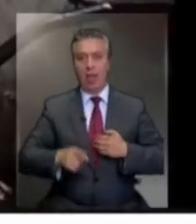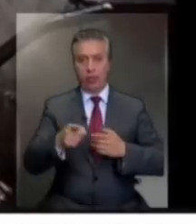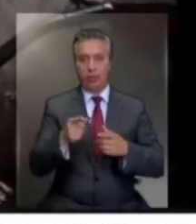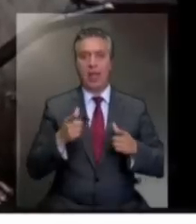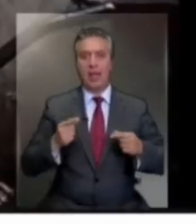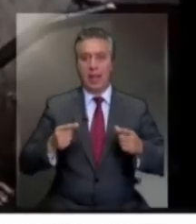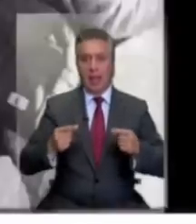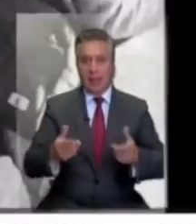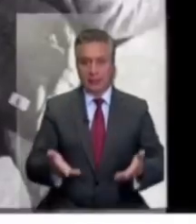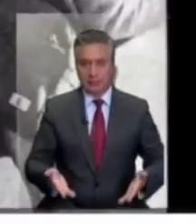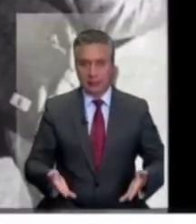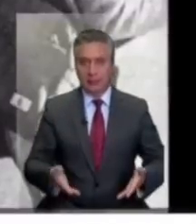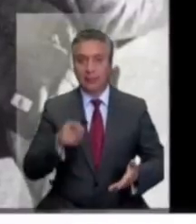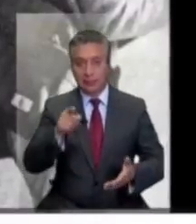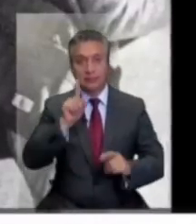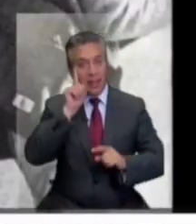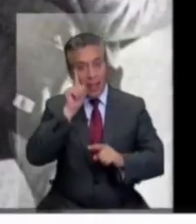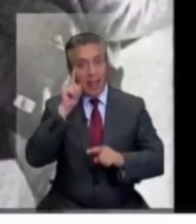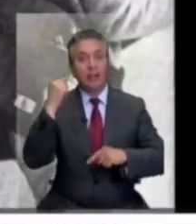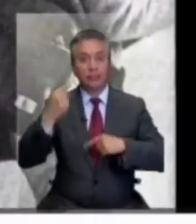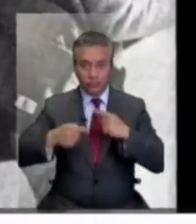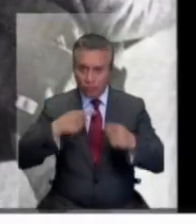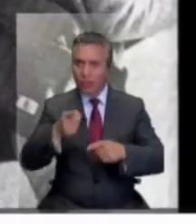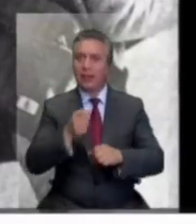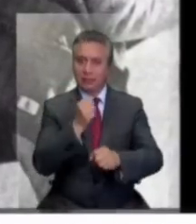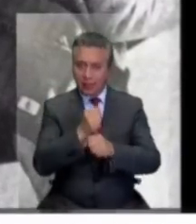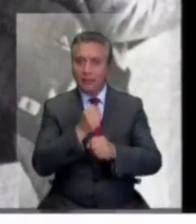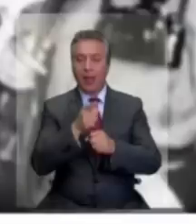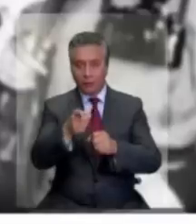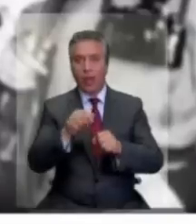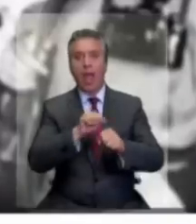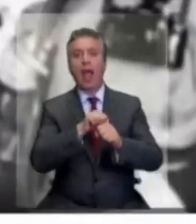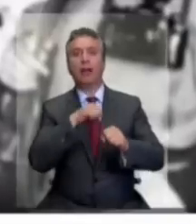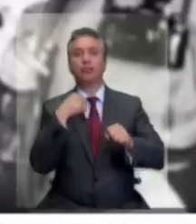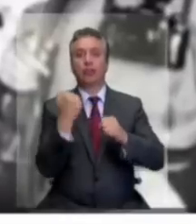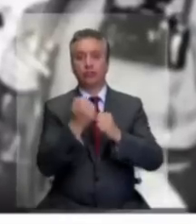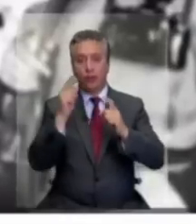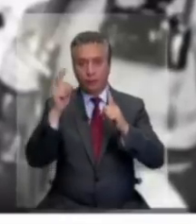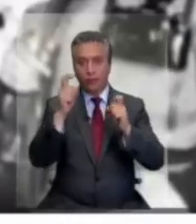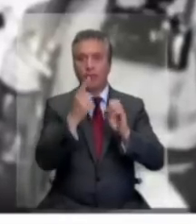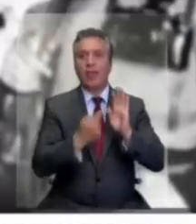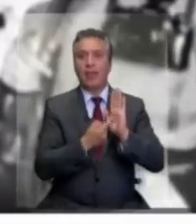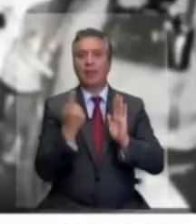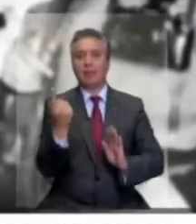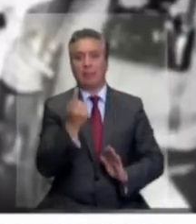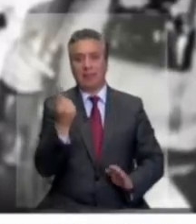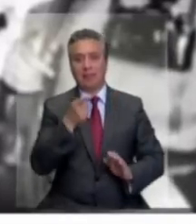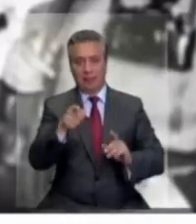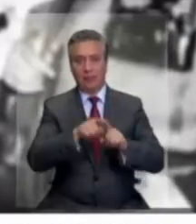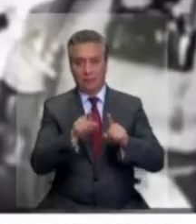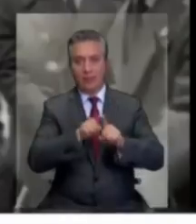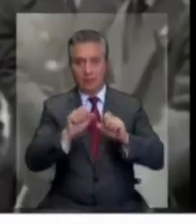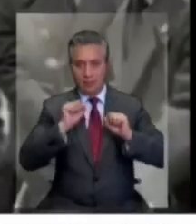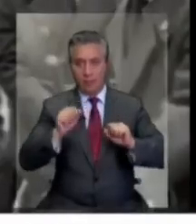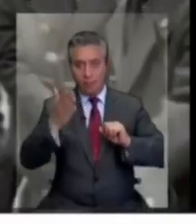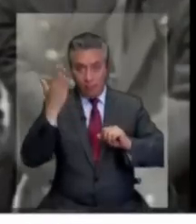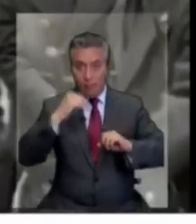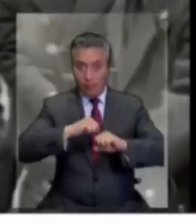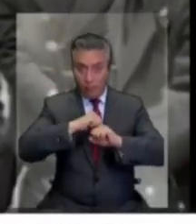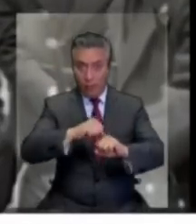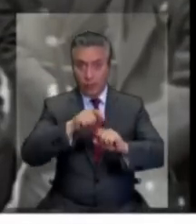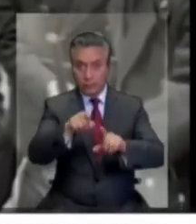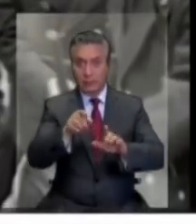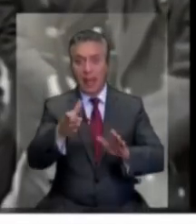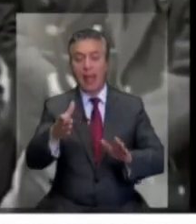una historia que se ancla en el trabajo de la mítica asociación de fotógrafos independientes que retrató la protesta contra La dictadura militar